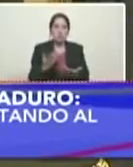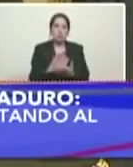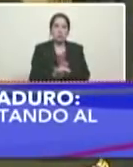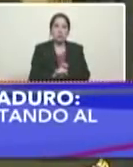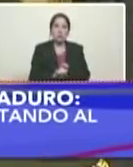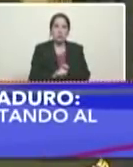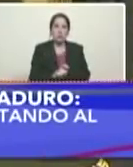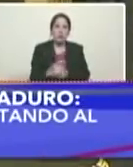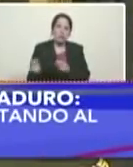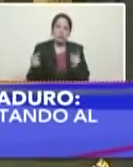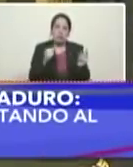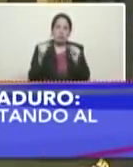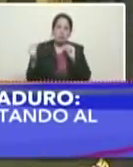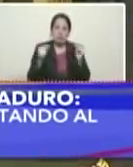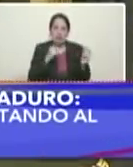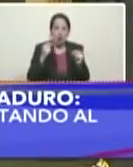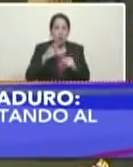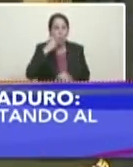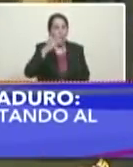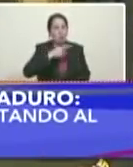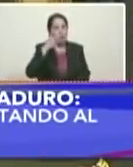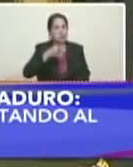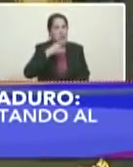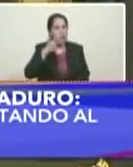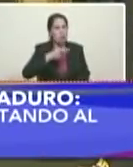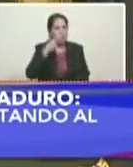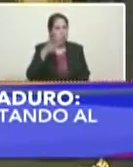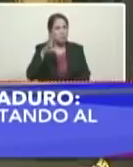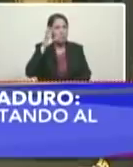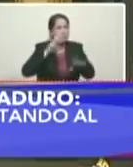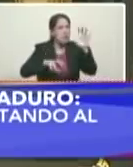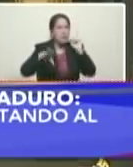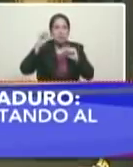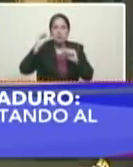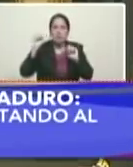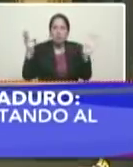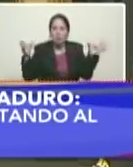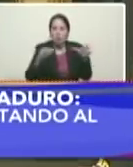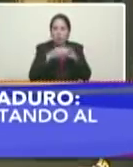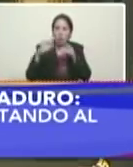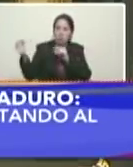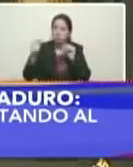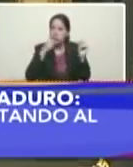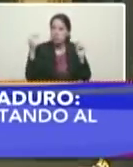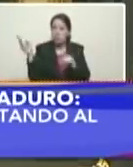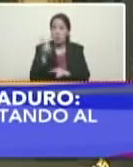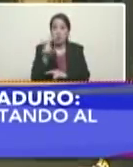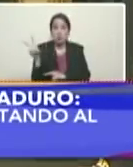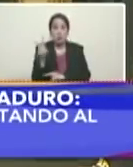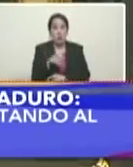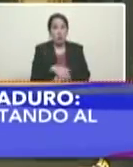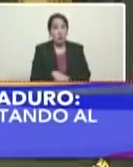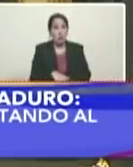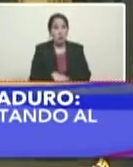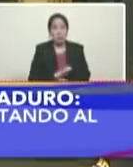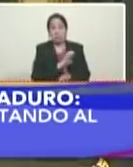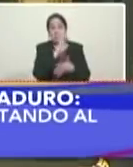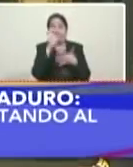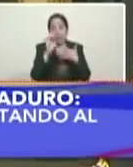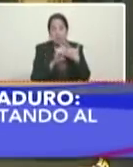del diálogo político del entendimiento entre venezolanos esa estrategia